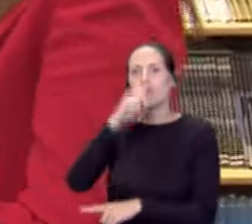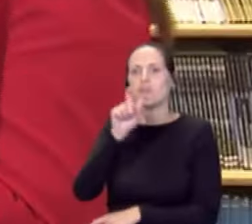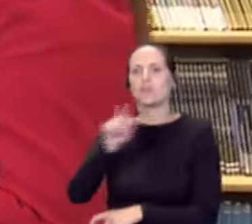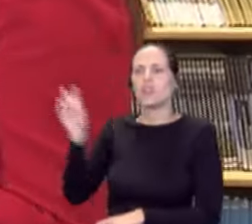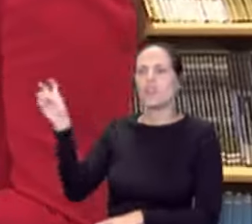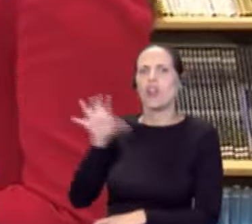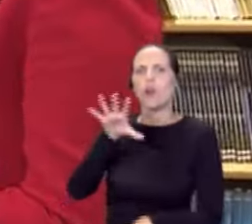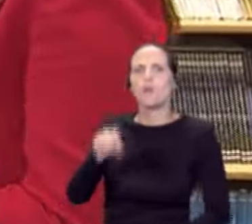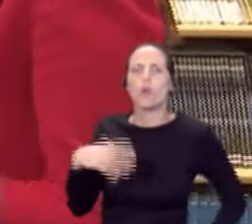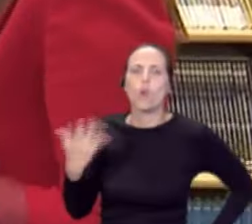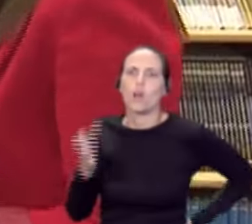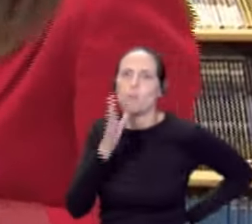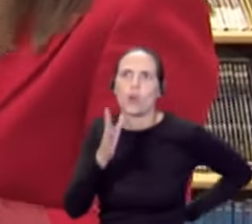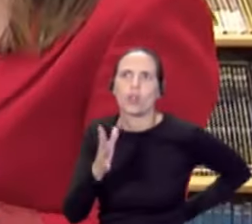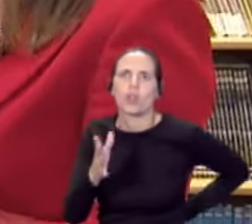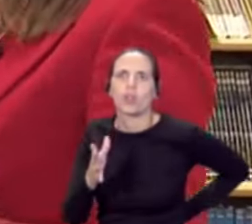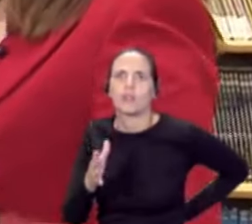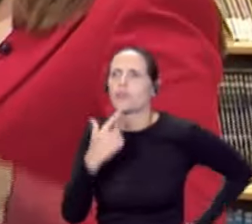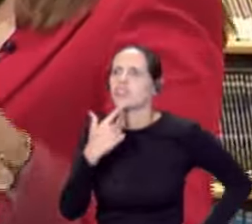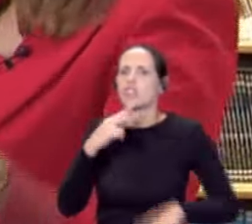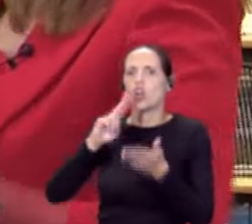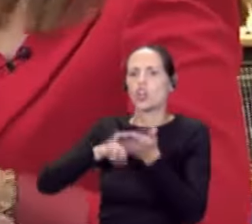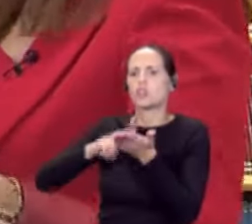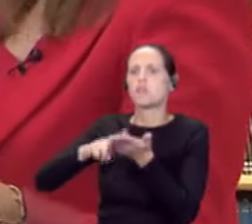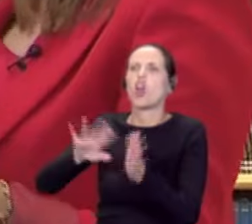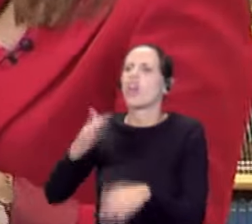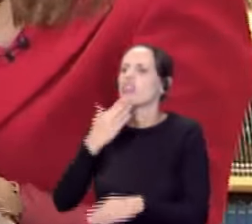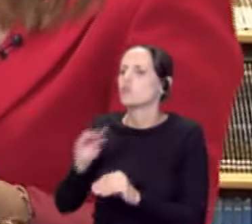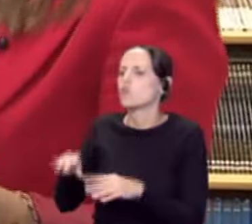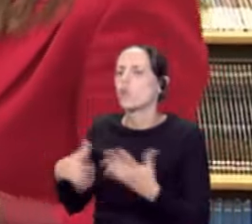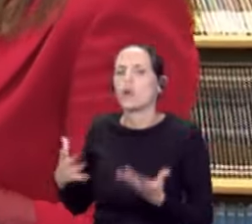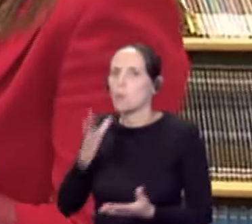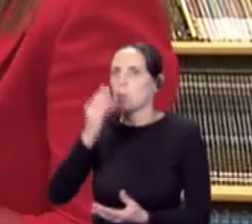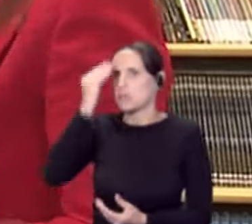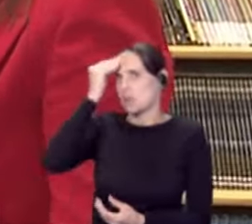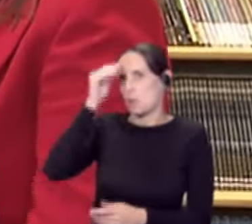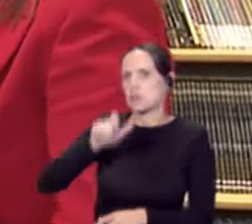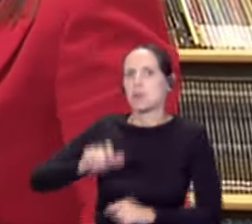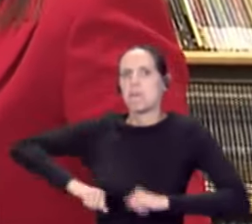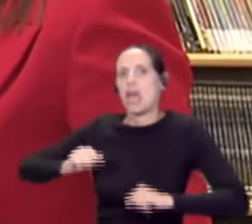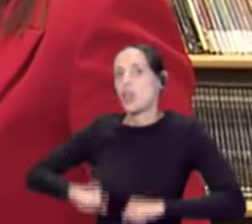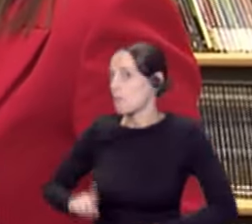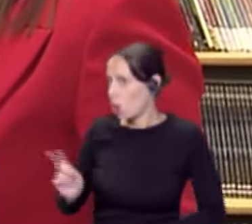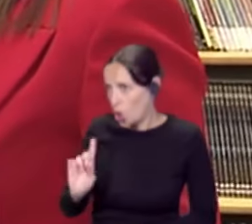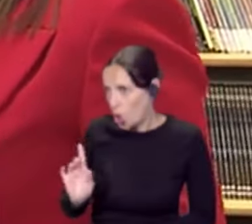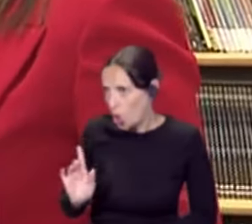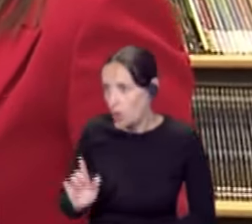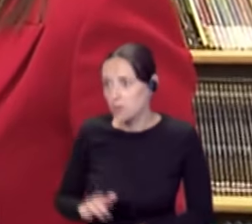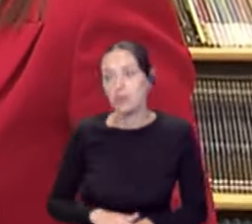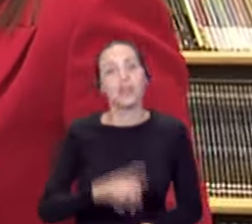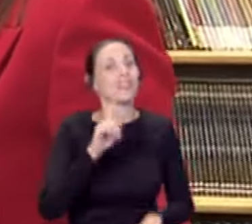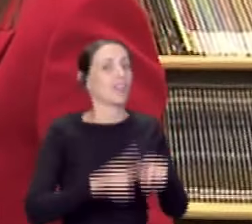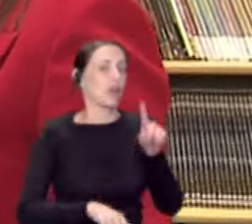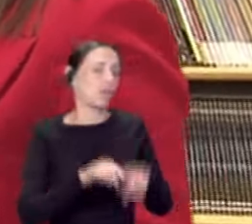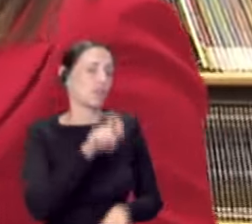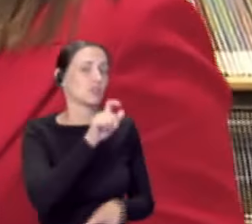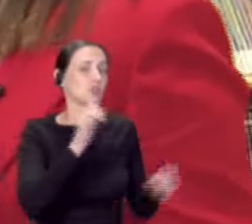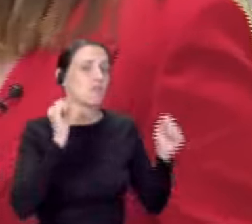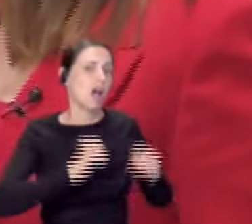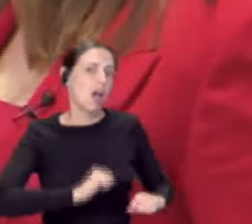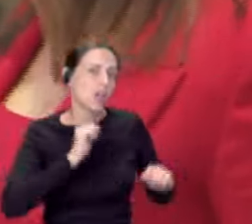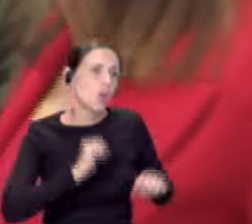Porque hablas de coleccionistas, pero ¿qué edades tienen? Porque a lo mejor a priori podemos pensar que son personas mayores, ¿no? Pero no. Bueno, algunas mayores